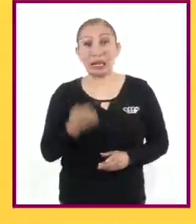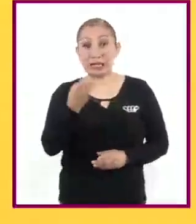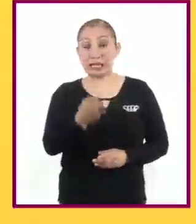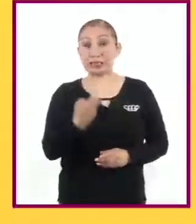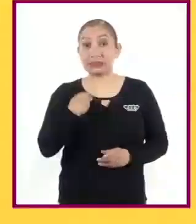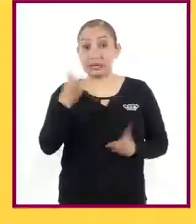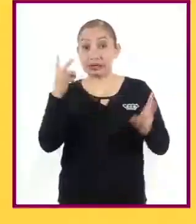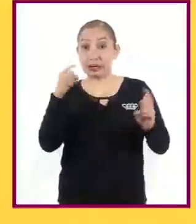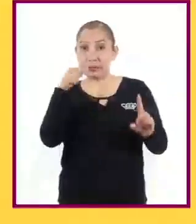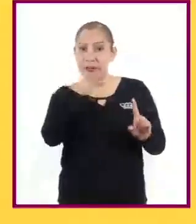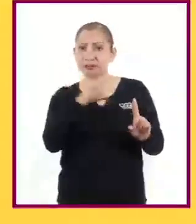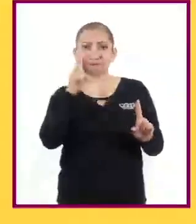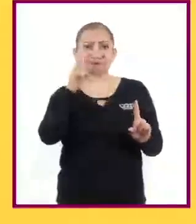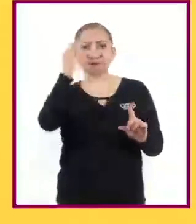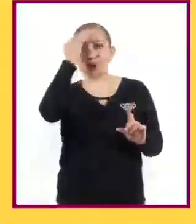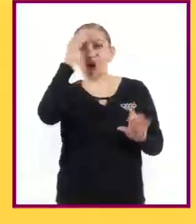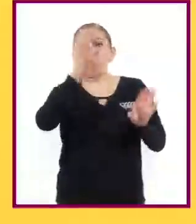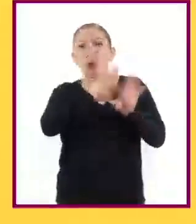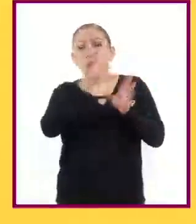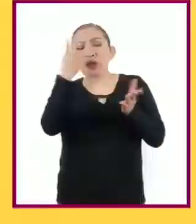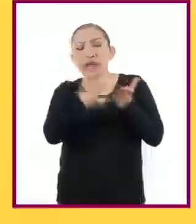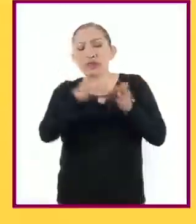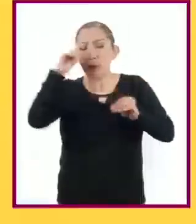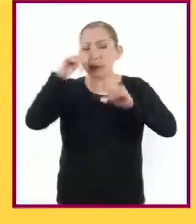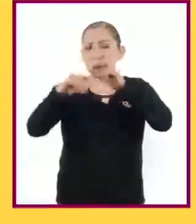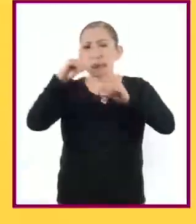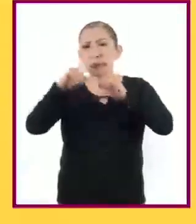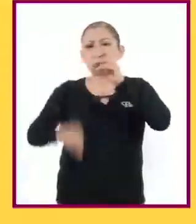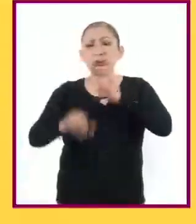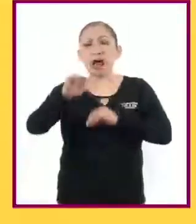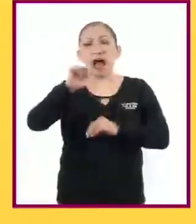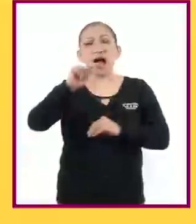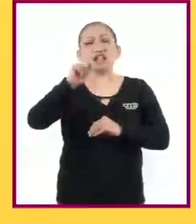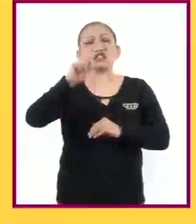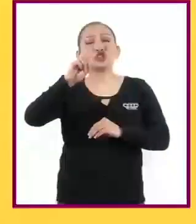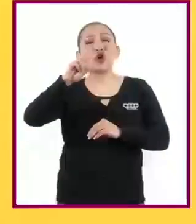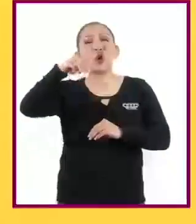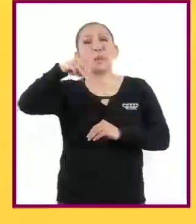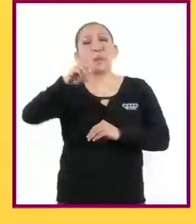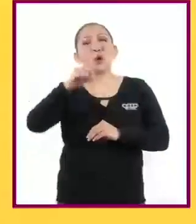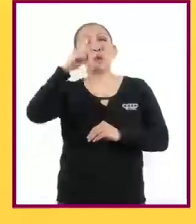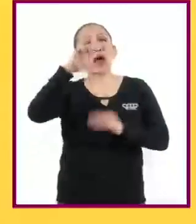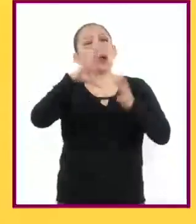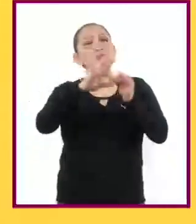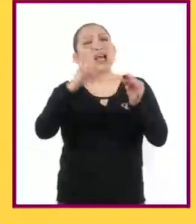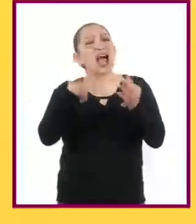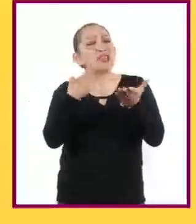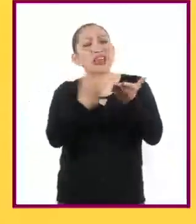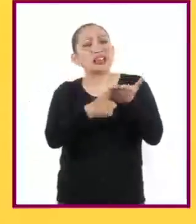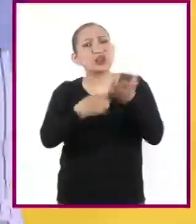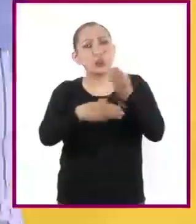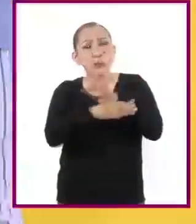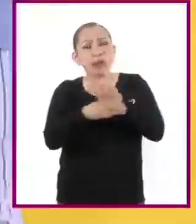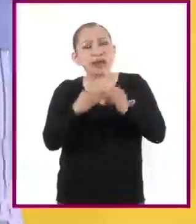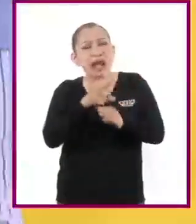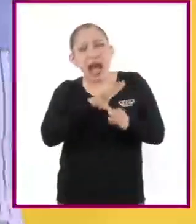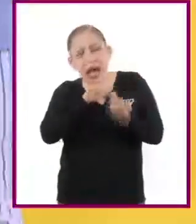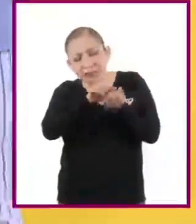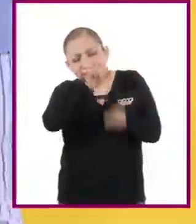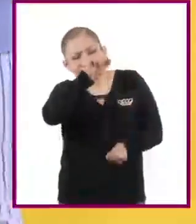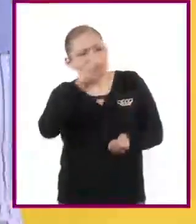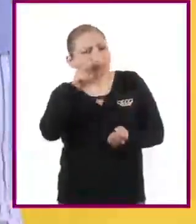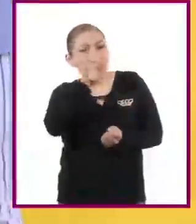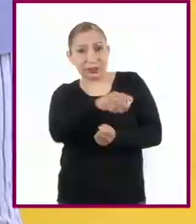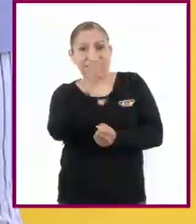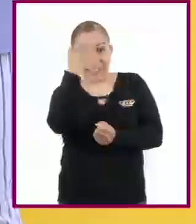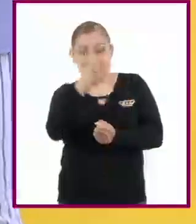sesión conocerán cómo se ha conformado el modelo del átomo para explicar de qué está hecha la materia. Como saben,